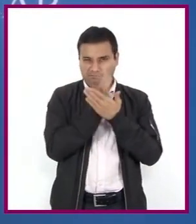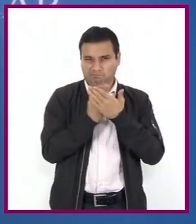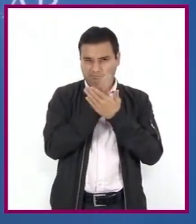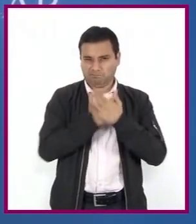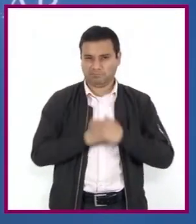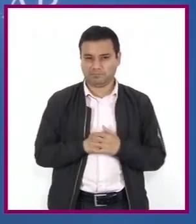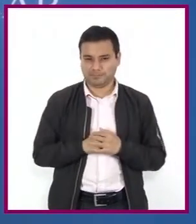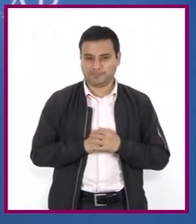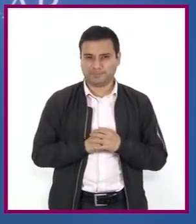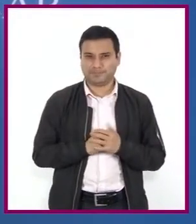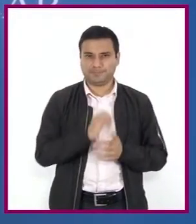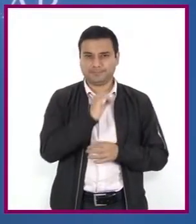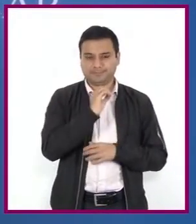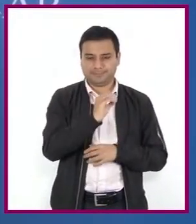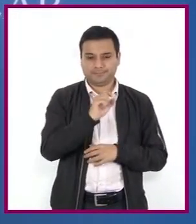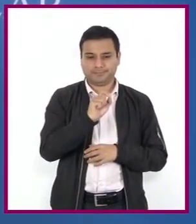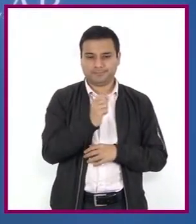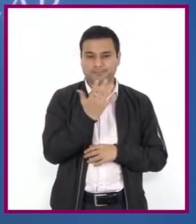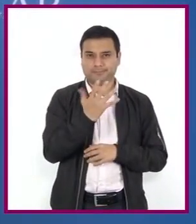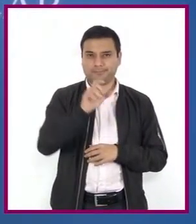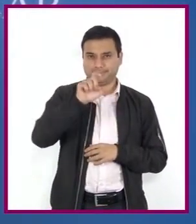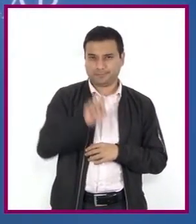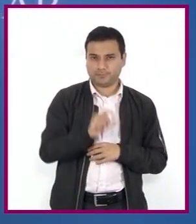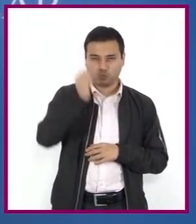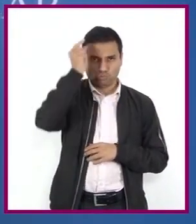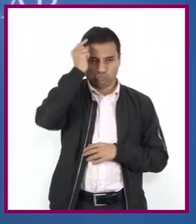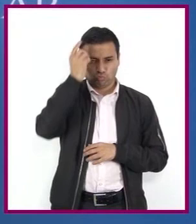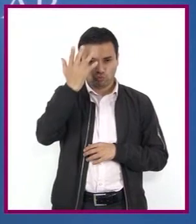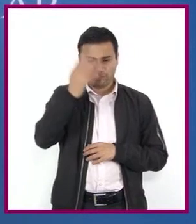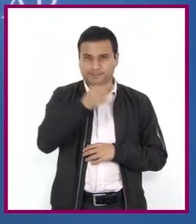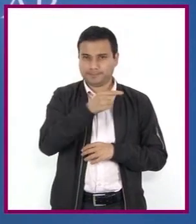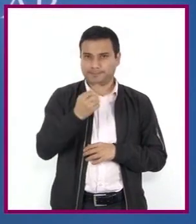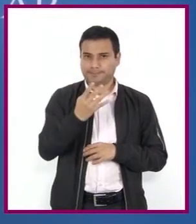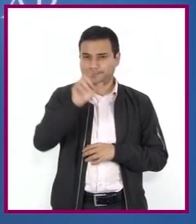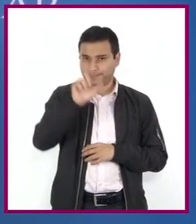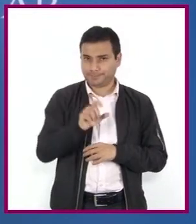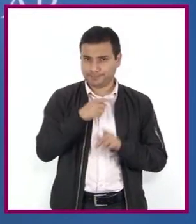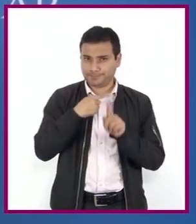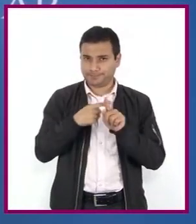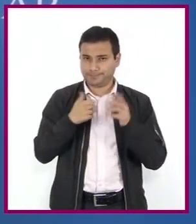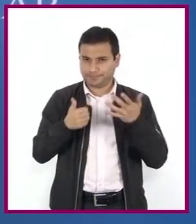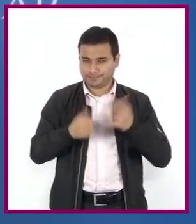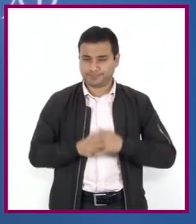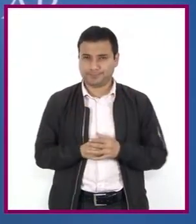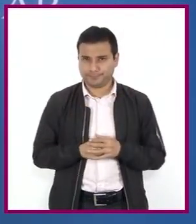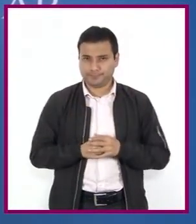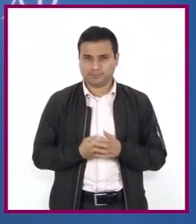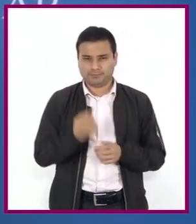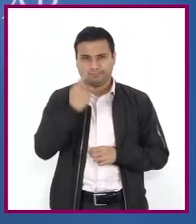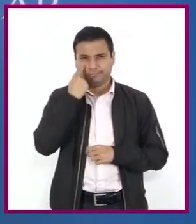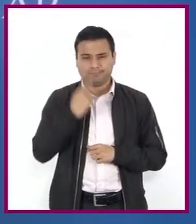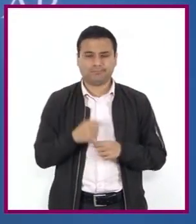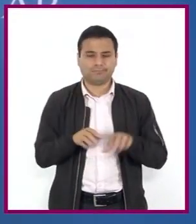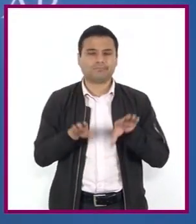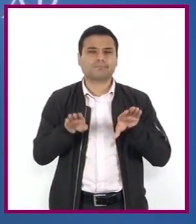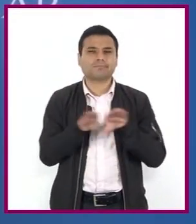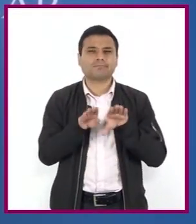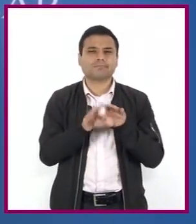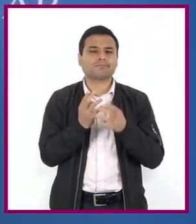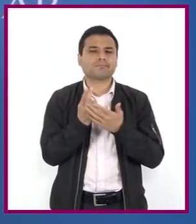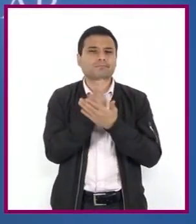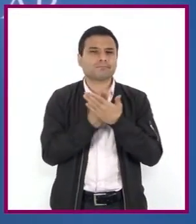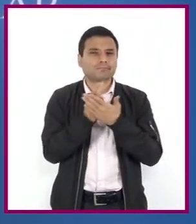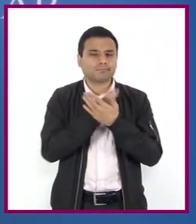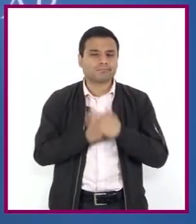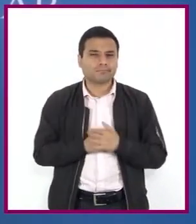curva 0.5x cuadrada menos 4x más 6 de la siguiente gráfica, para una